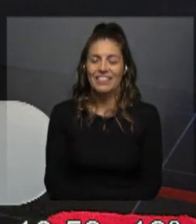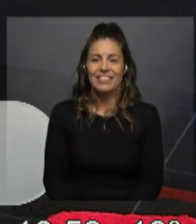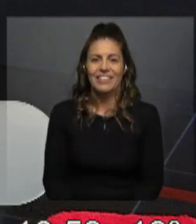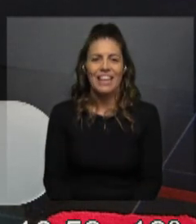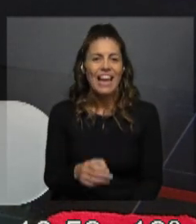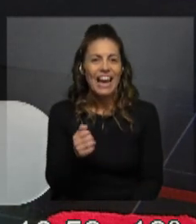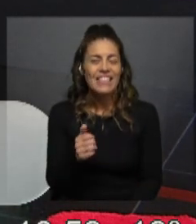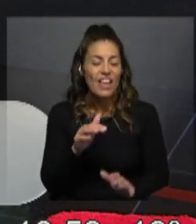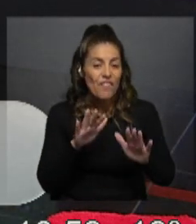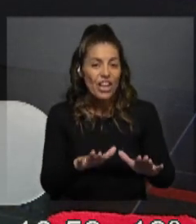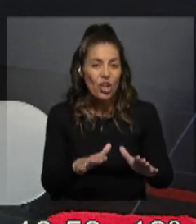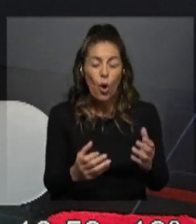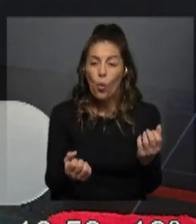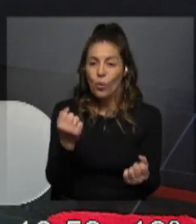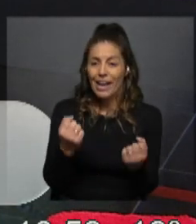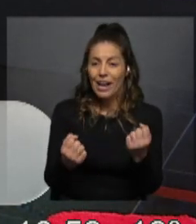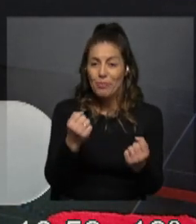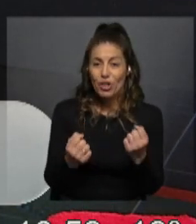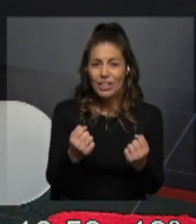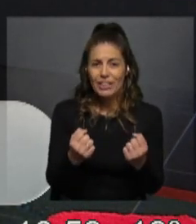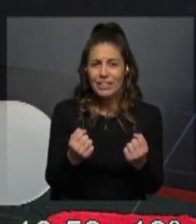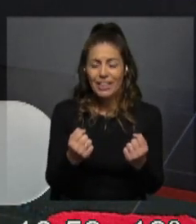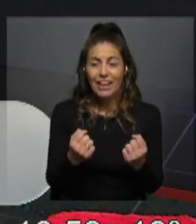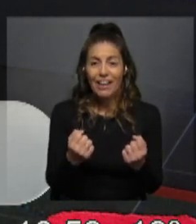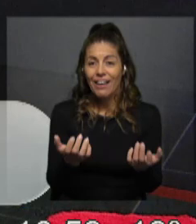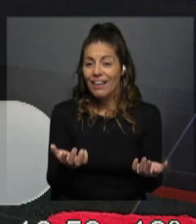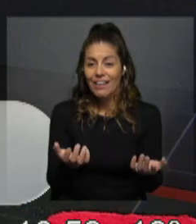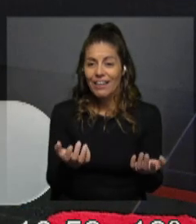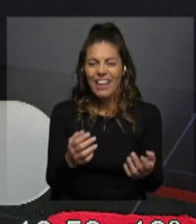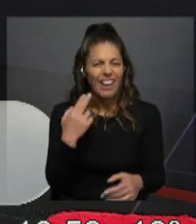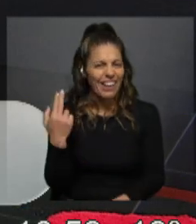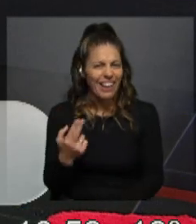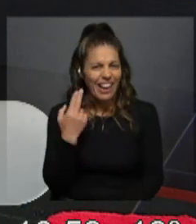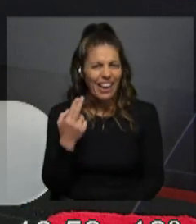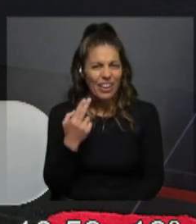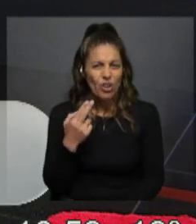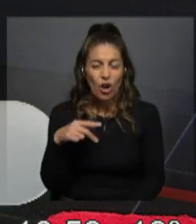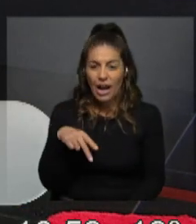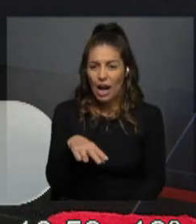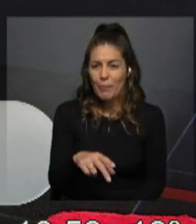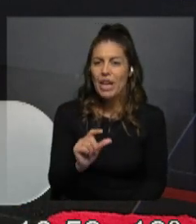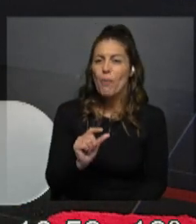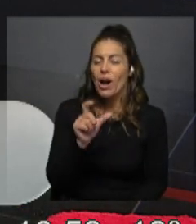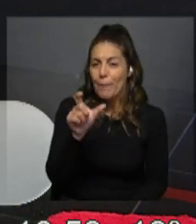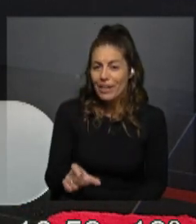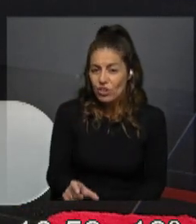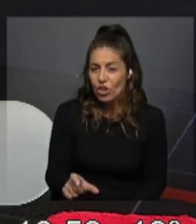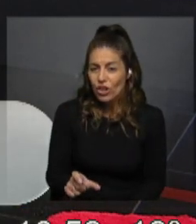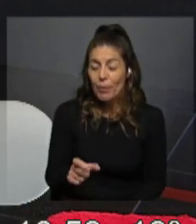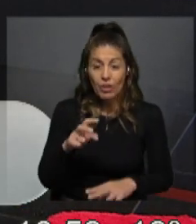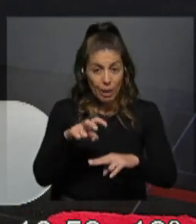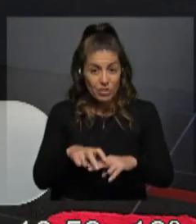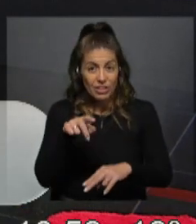frenó una camioneta de. Claro, es como rarísimo, por acá camina muy poca gente, más allá de que cuando estábamos sentados